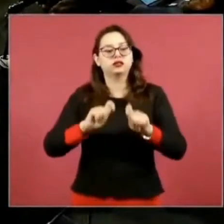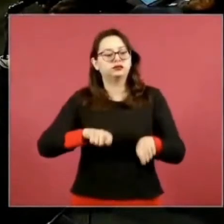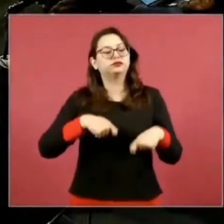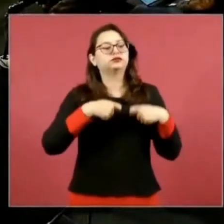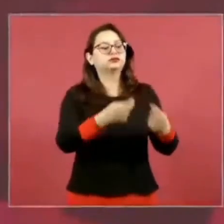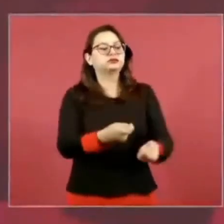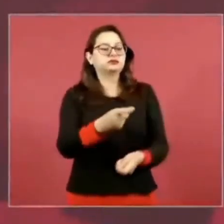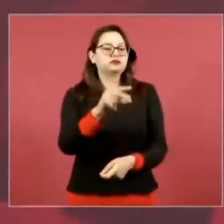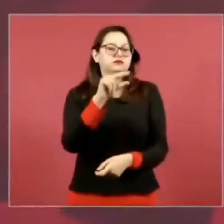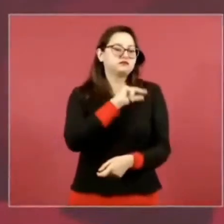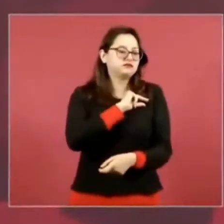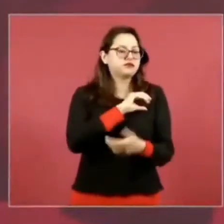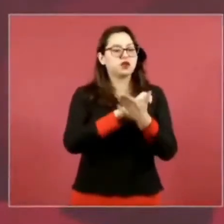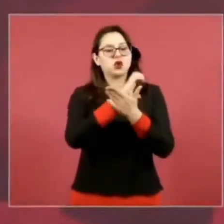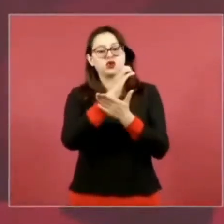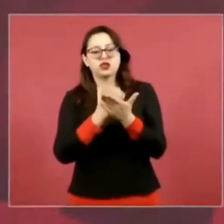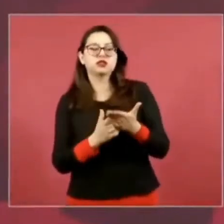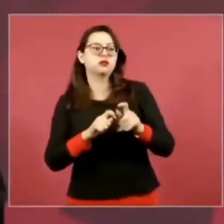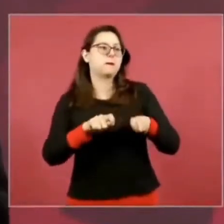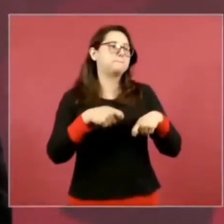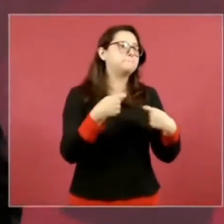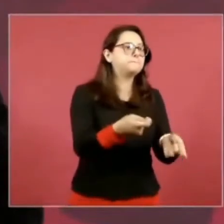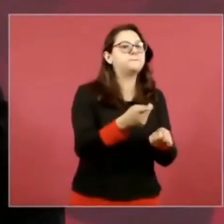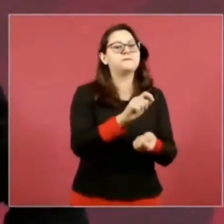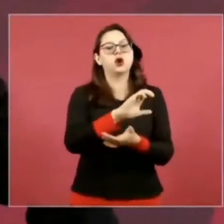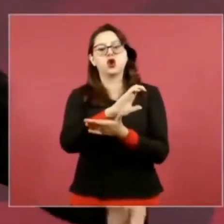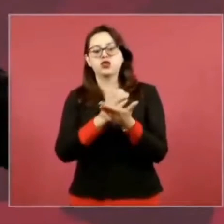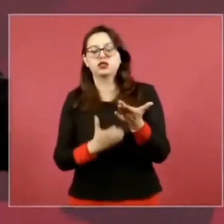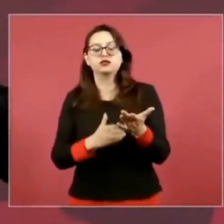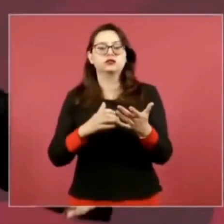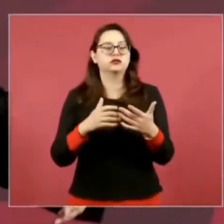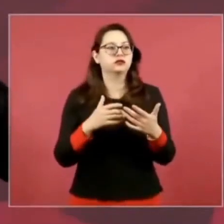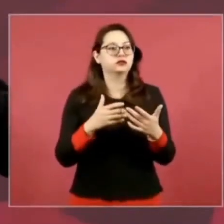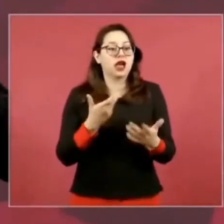concesiones y contratos. Es hasta ahora